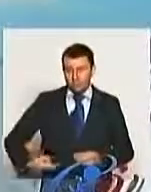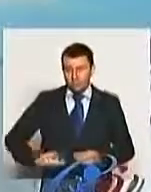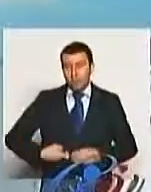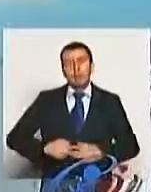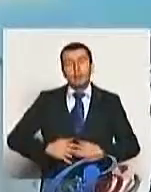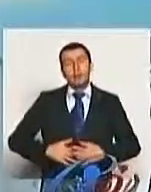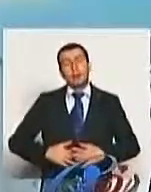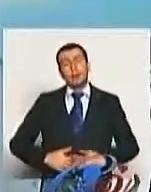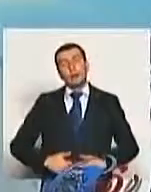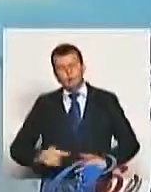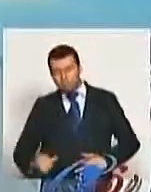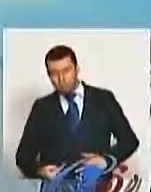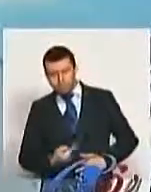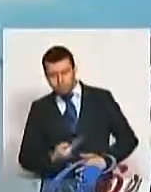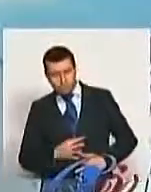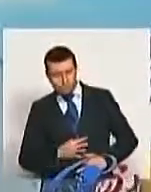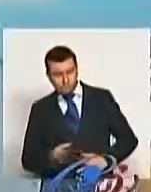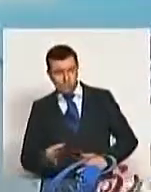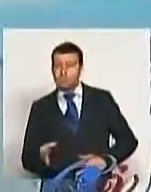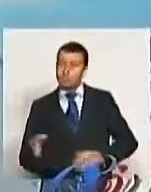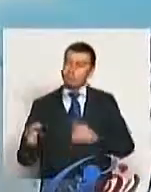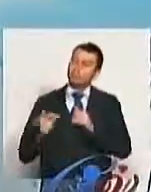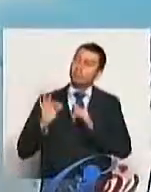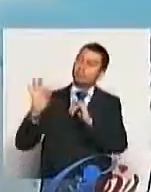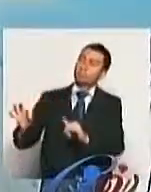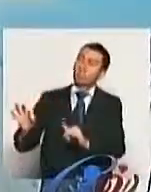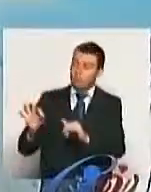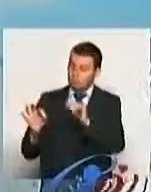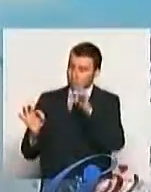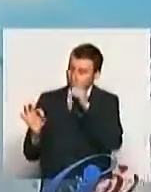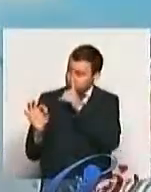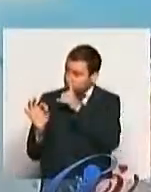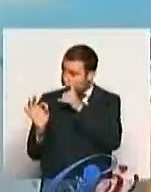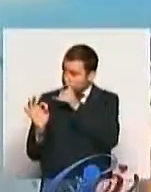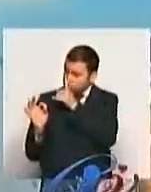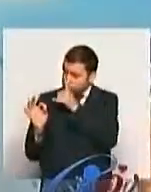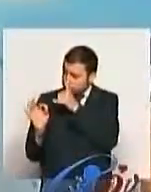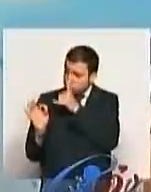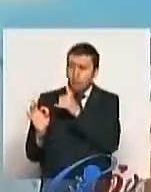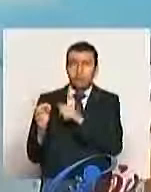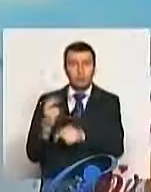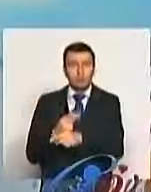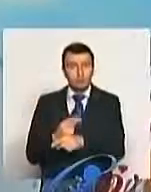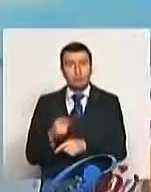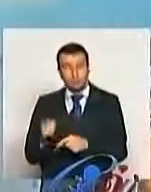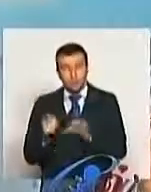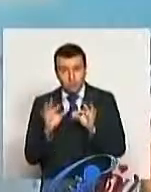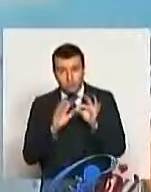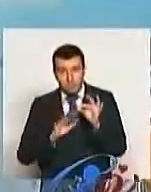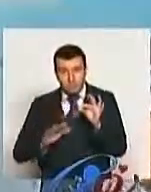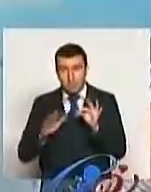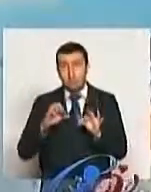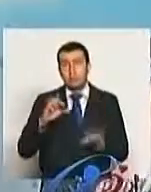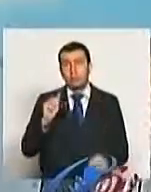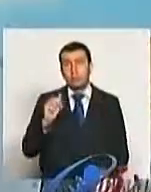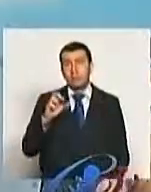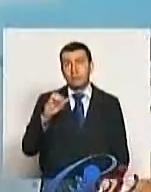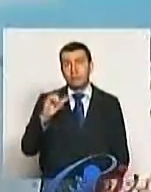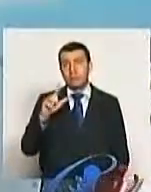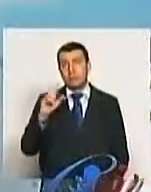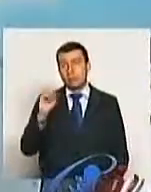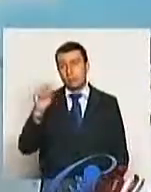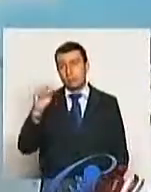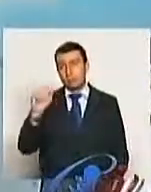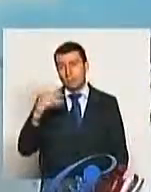molestia es mínima y se manda esto al laboratorio y lo reportaron como una lesión causada por el virus del papiloma humano a los 68 años y que